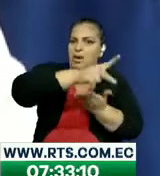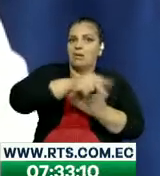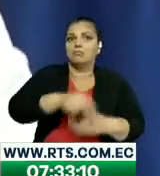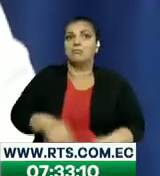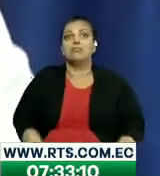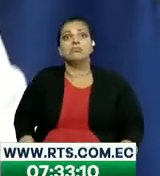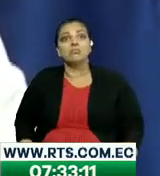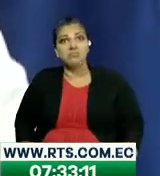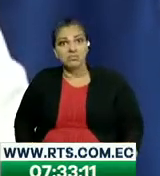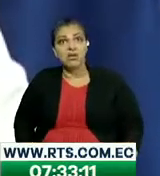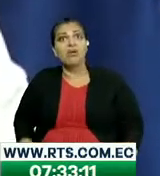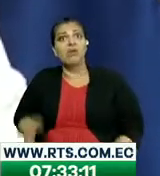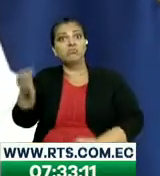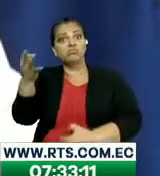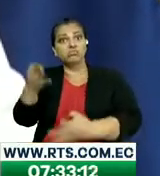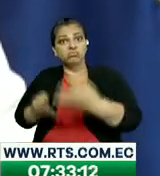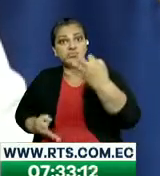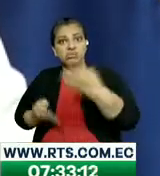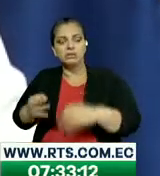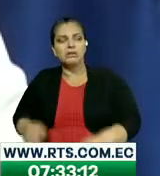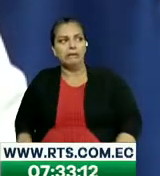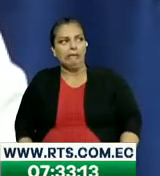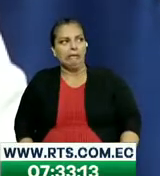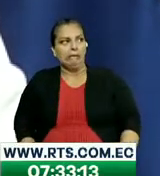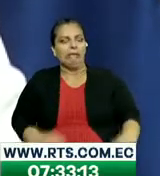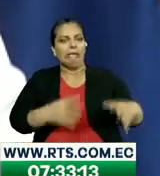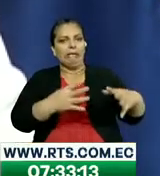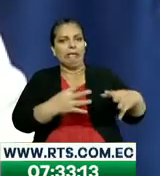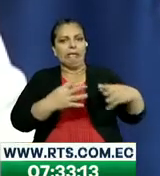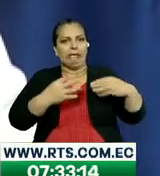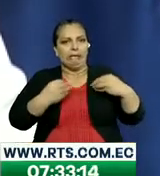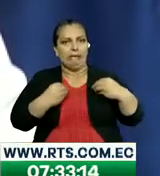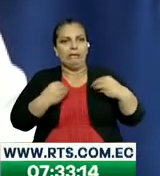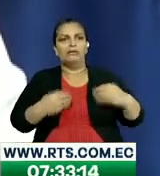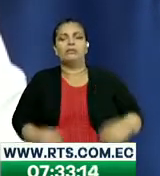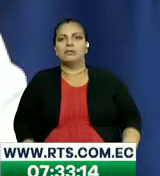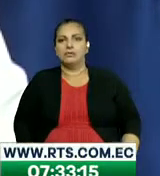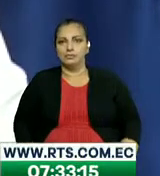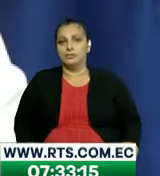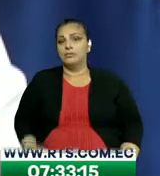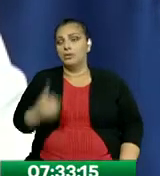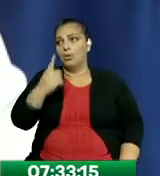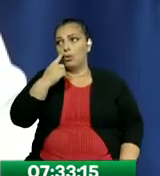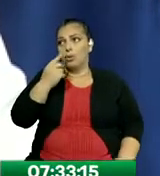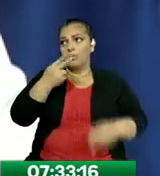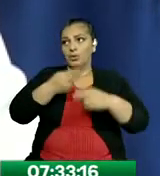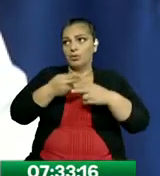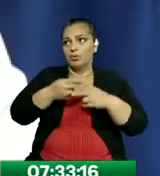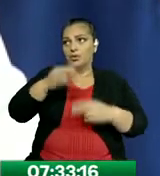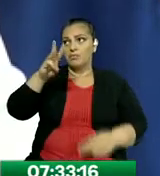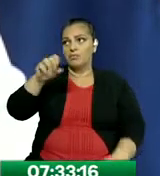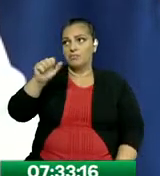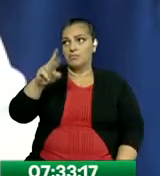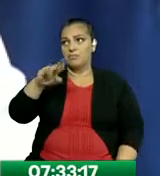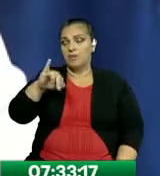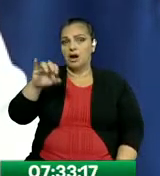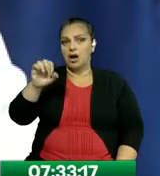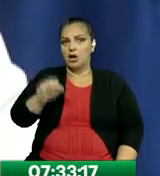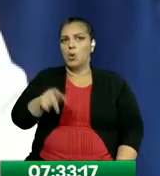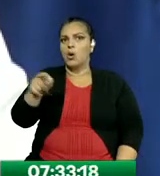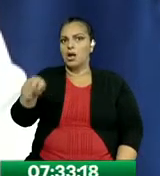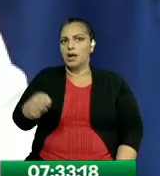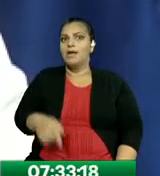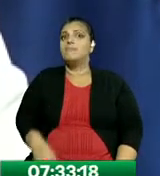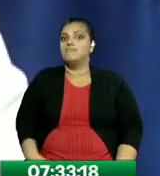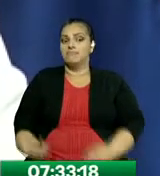conseguido el compromiso por escrito por parte del señor Marion Tomislav Topic Granados de consignar al